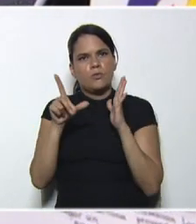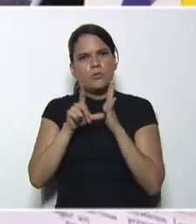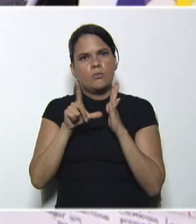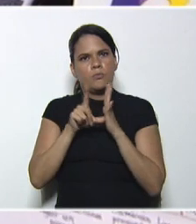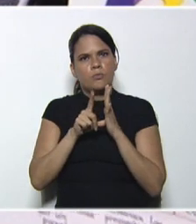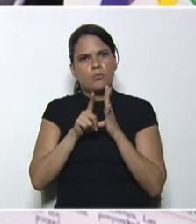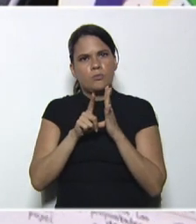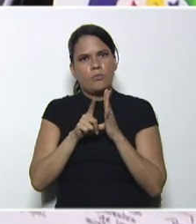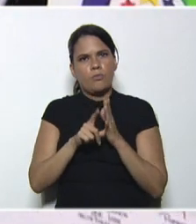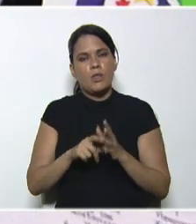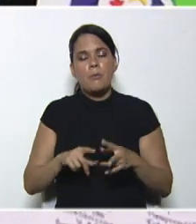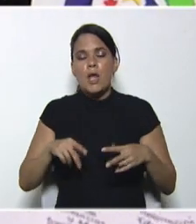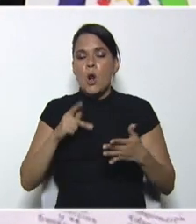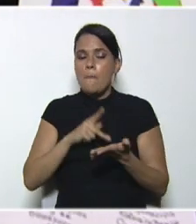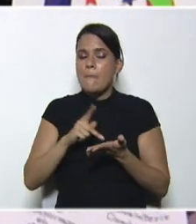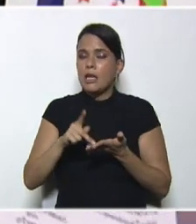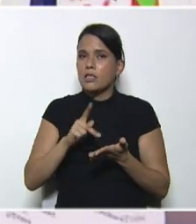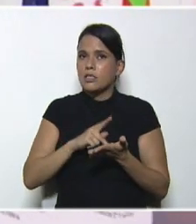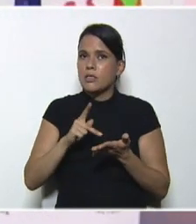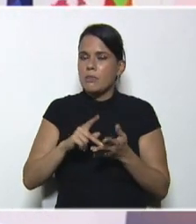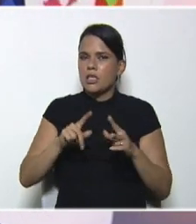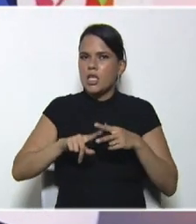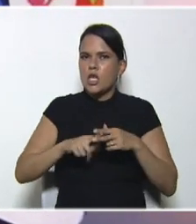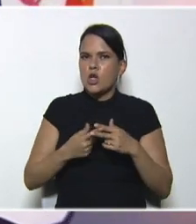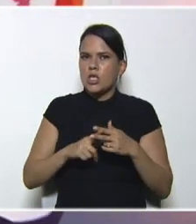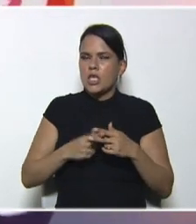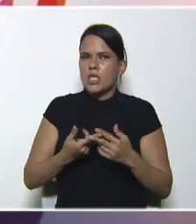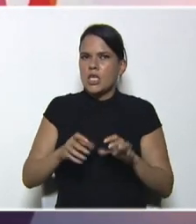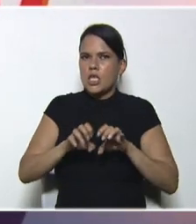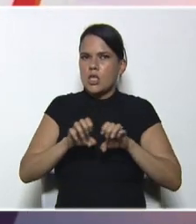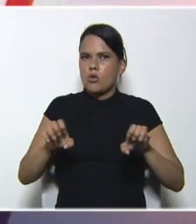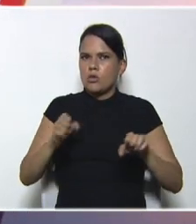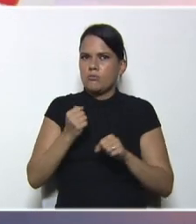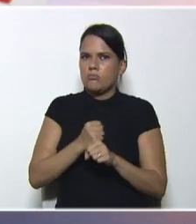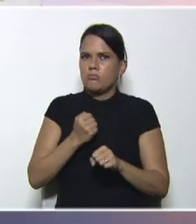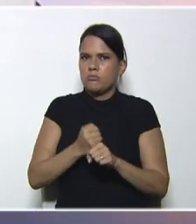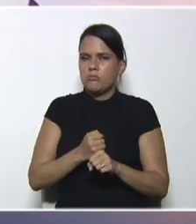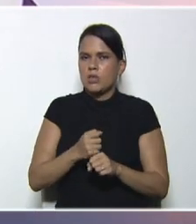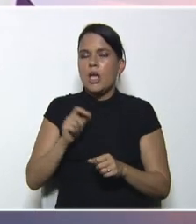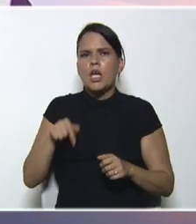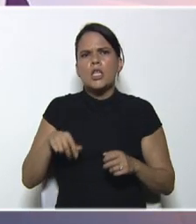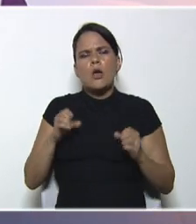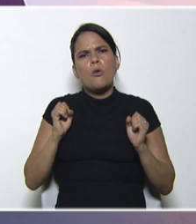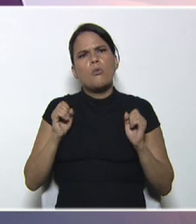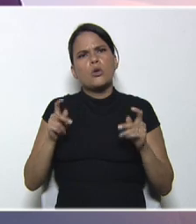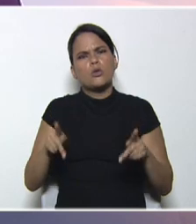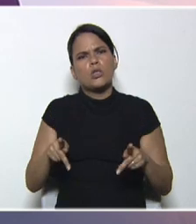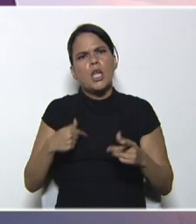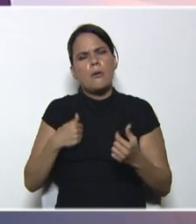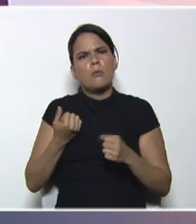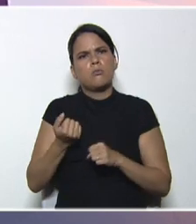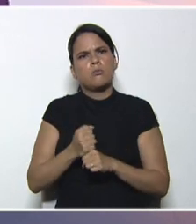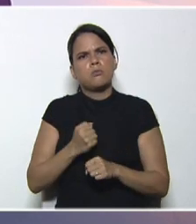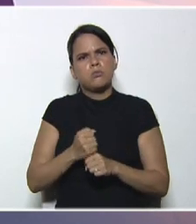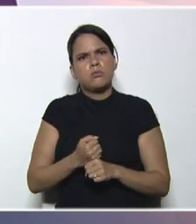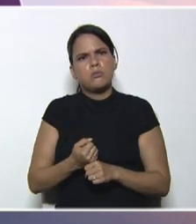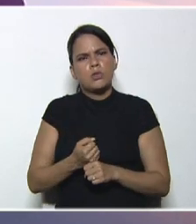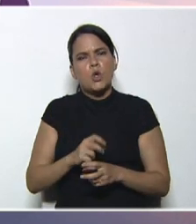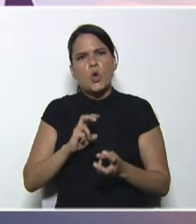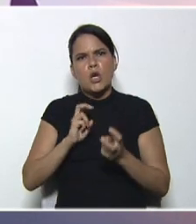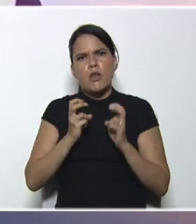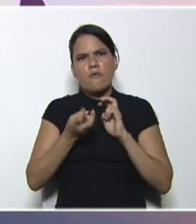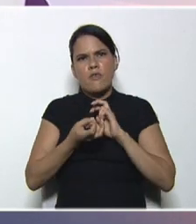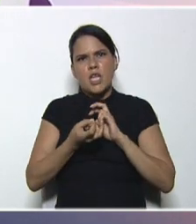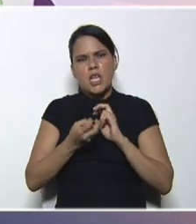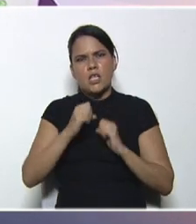educación media y para los participantes de los talleres de educación laboral. En esta oportunidad vamos a trabajar con un referente